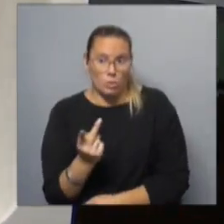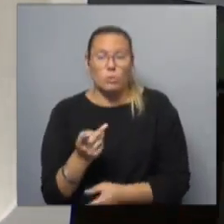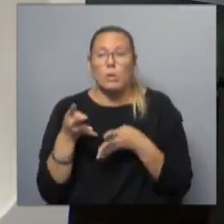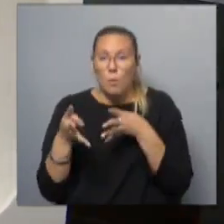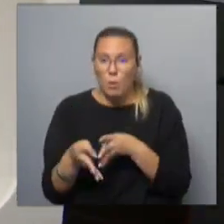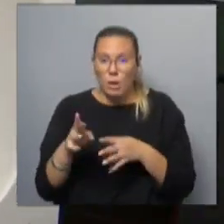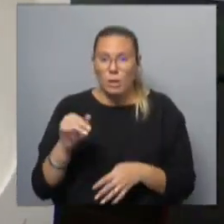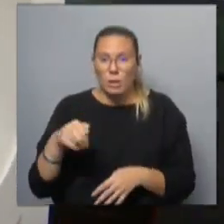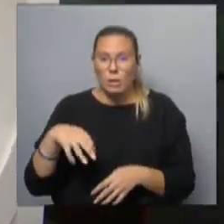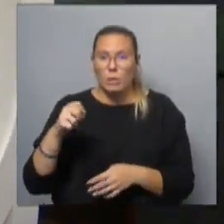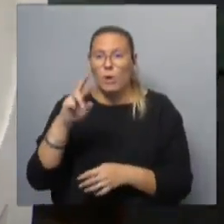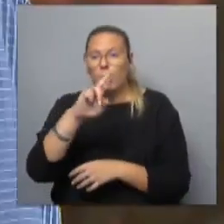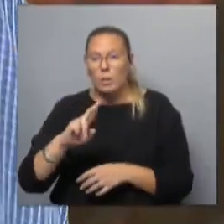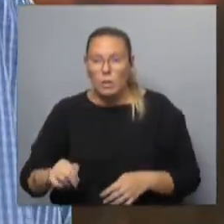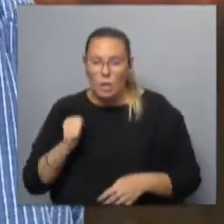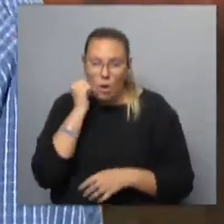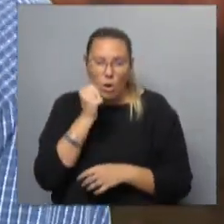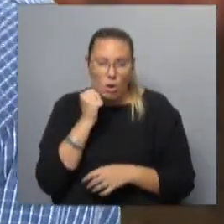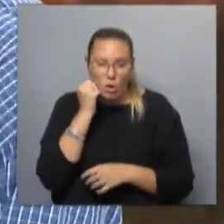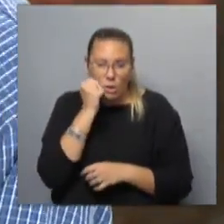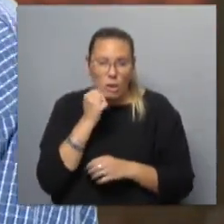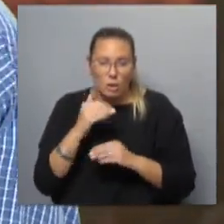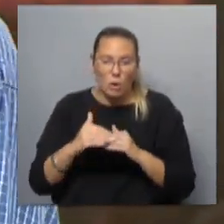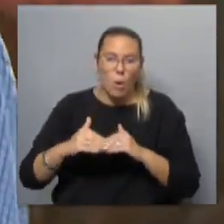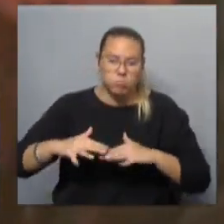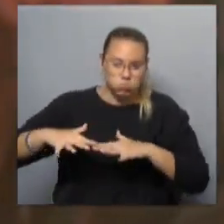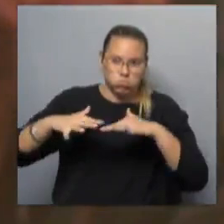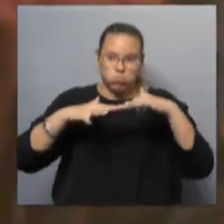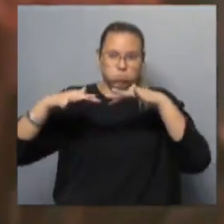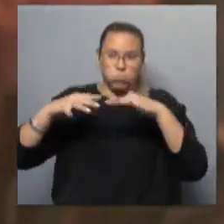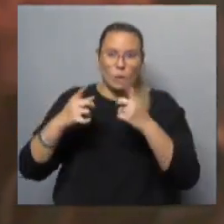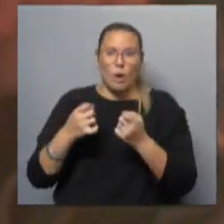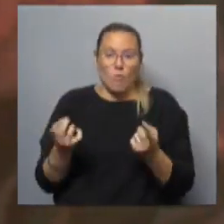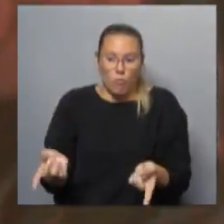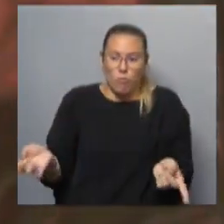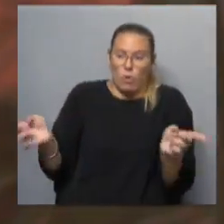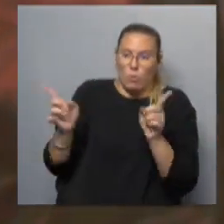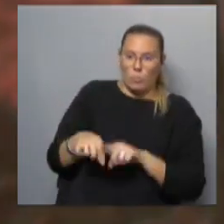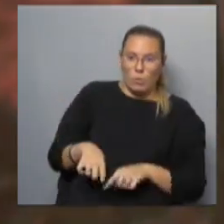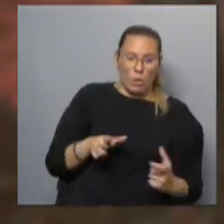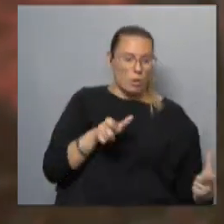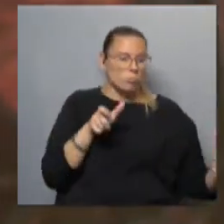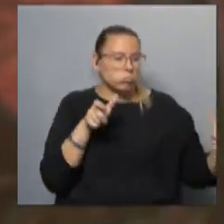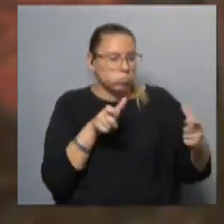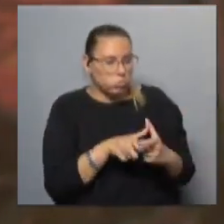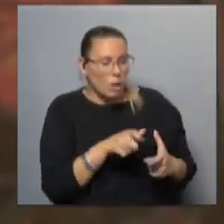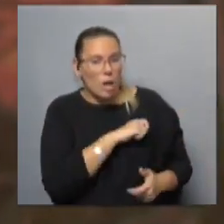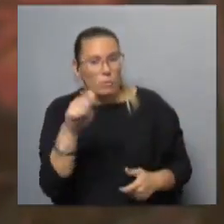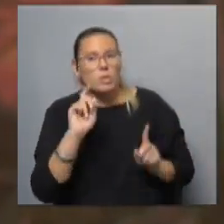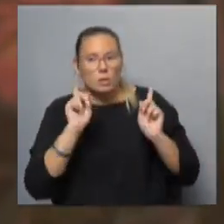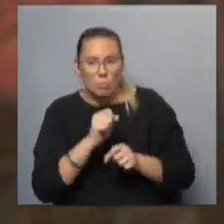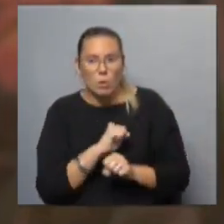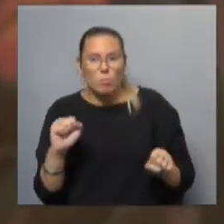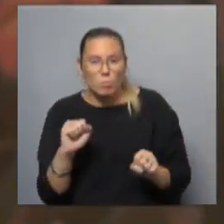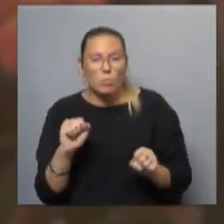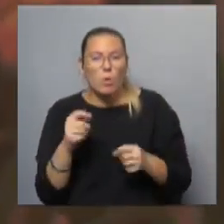batalla de Rincón cruzando el Río Negro crecido cuando no había en realidad necesidad. Volvió hacia atrás y se reunió con Lavalleja y pudo participar también en la